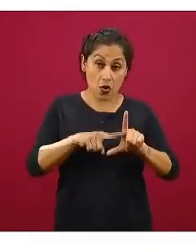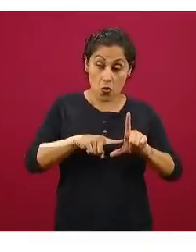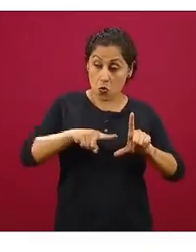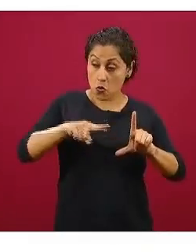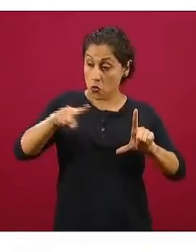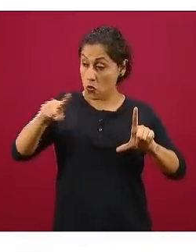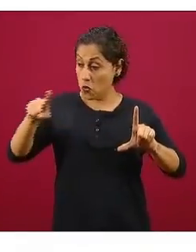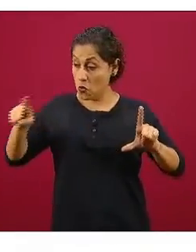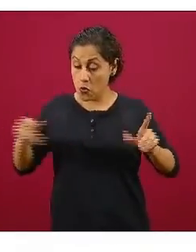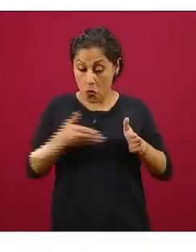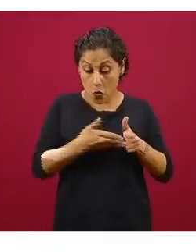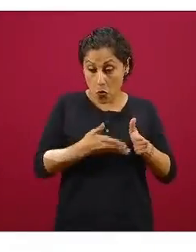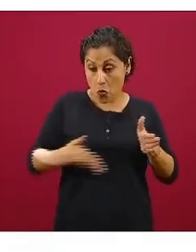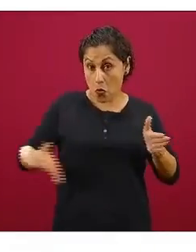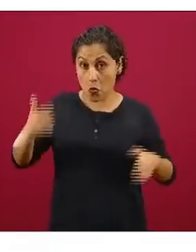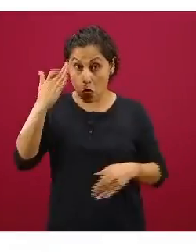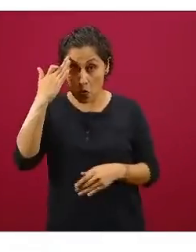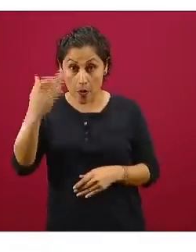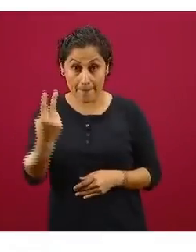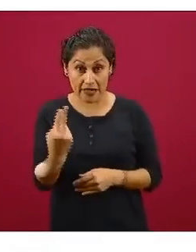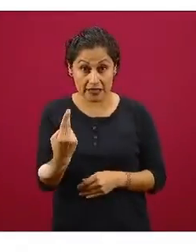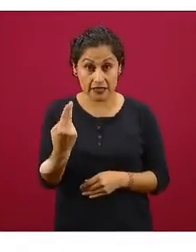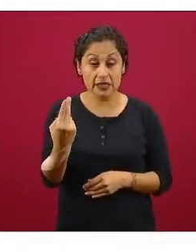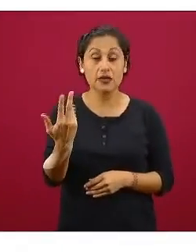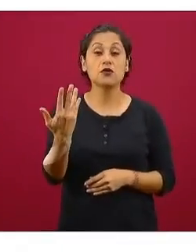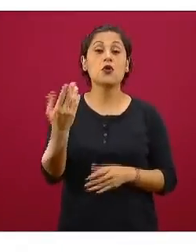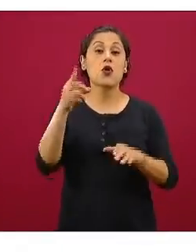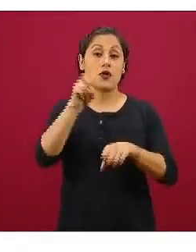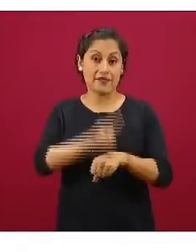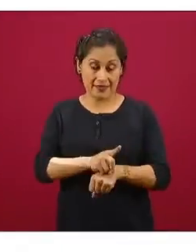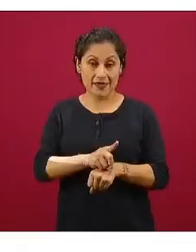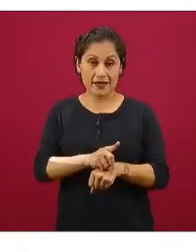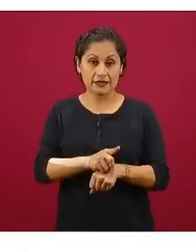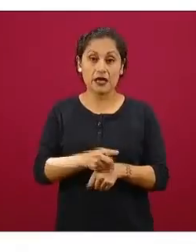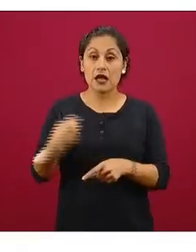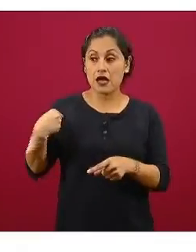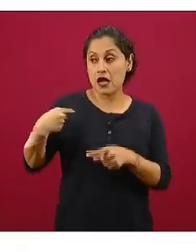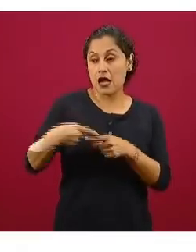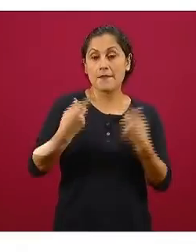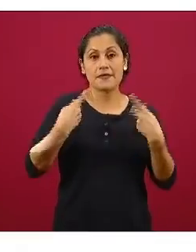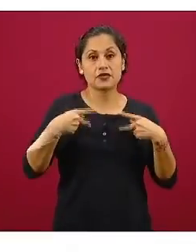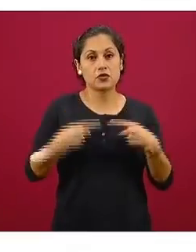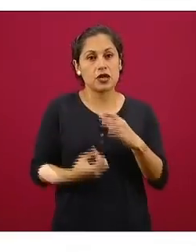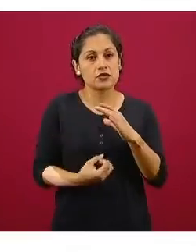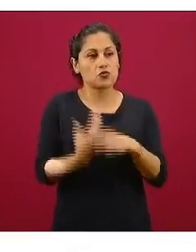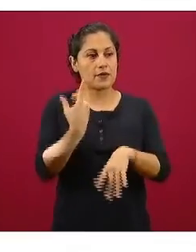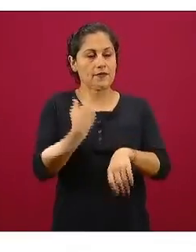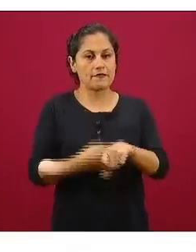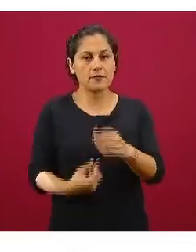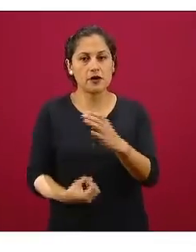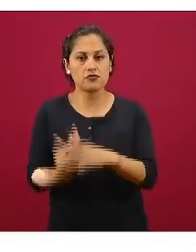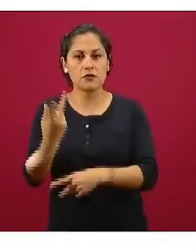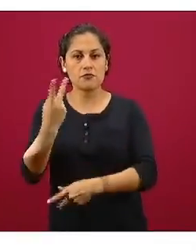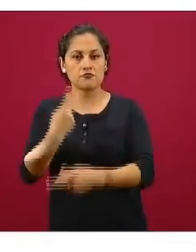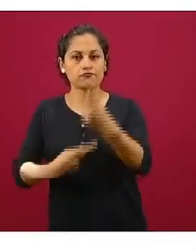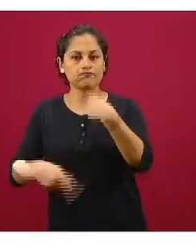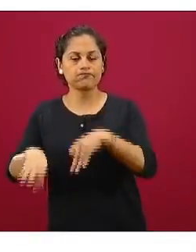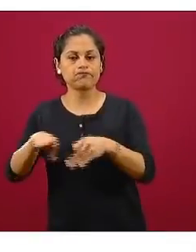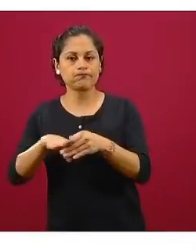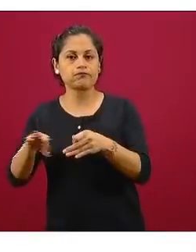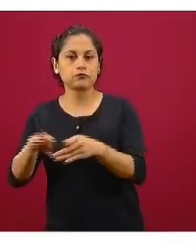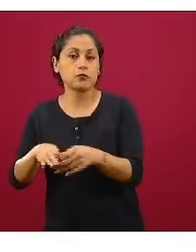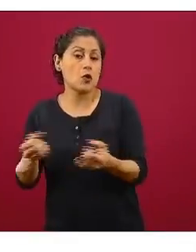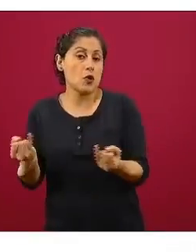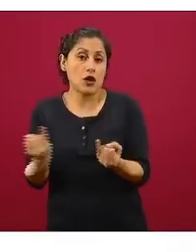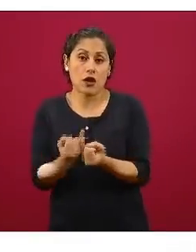más de 25 días de la curva epidémica de casos nuevos, también se han prolongado las hospitalizaciones y lo mismo ocurre en